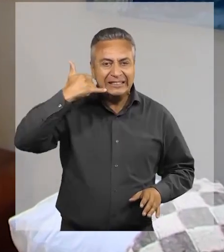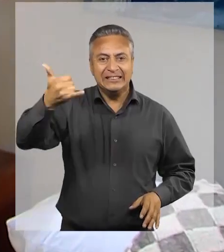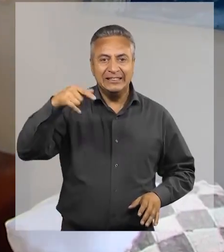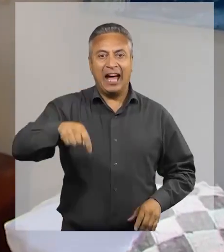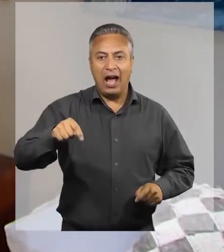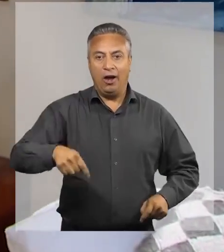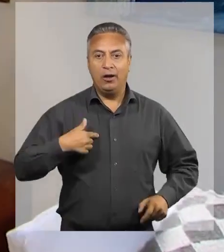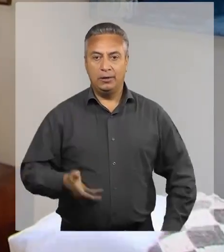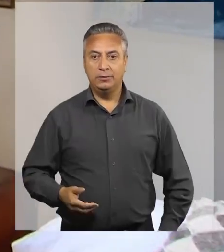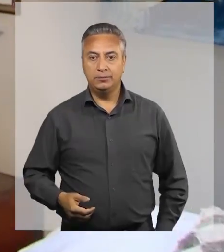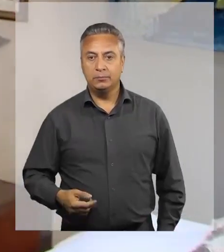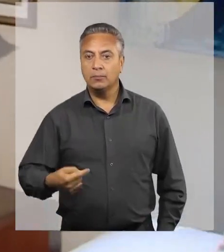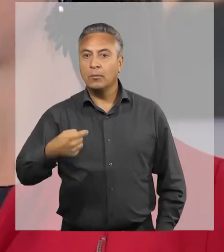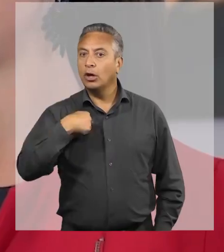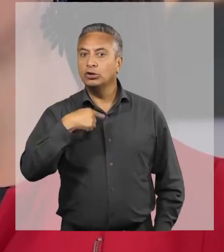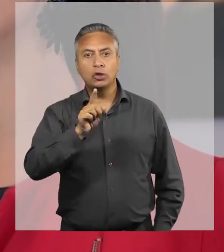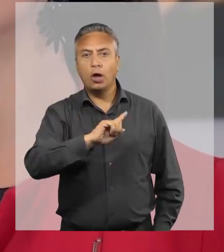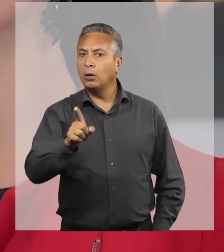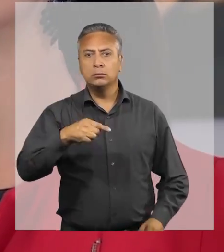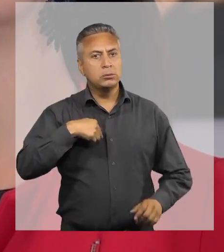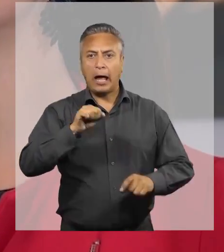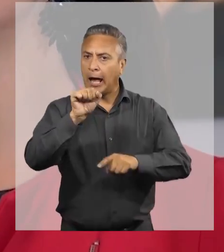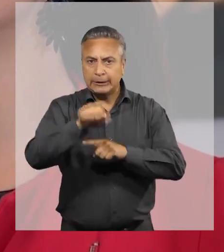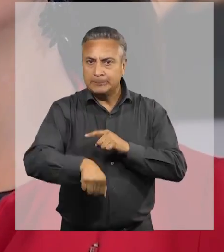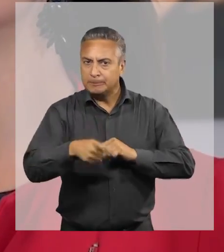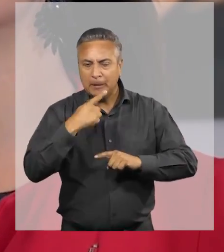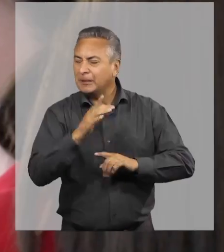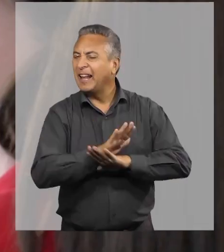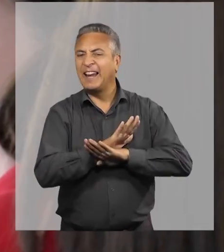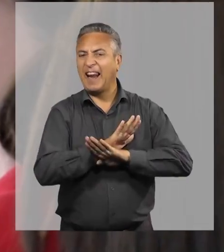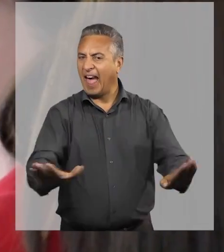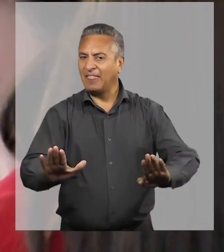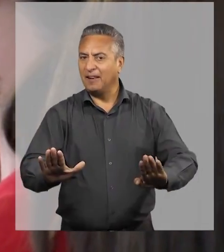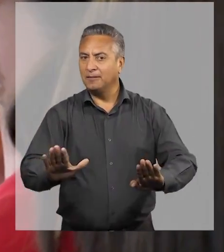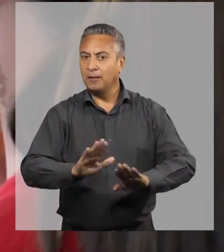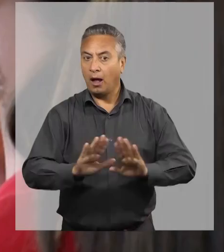mismo, la quiero llamar ahora. Yo no voy a reconocer nada.